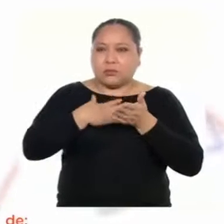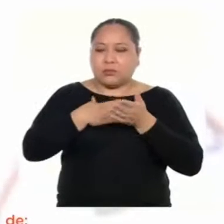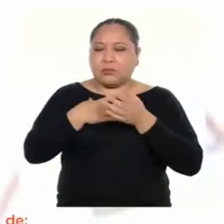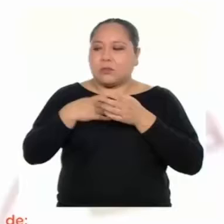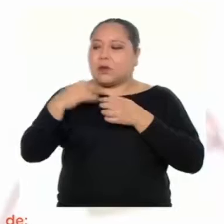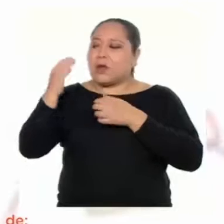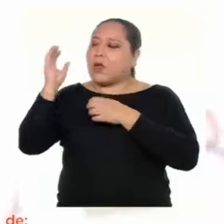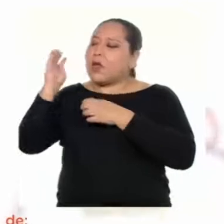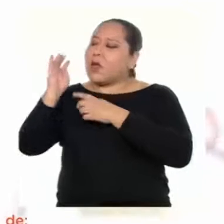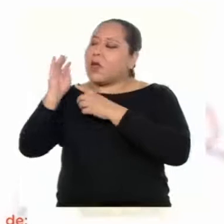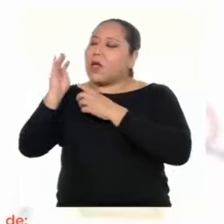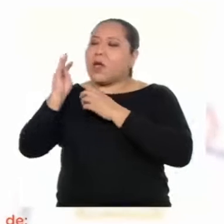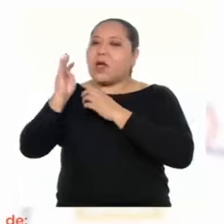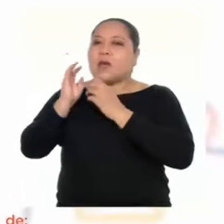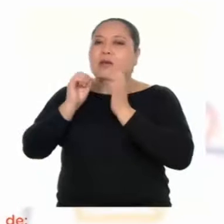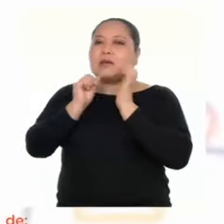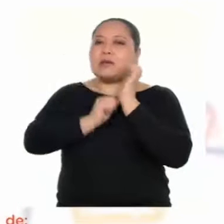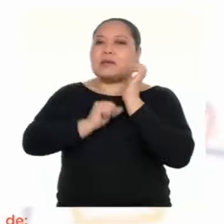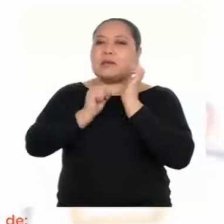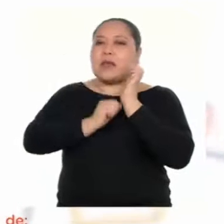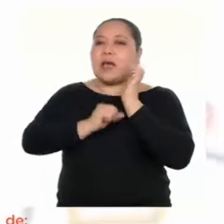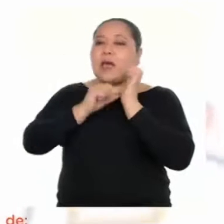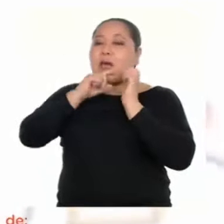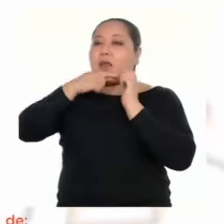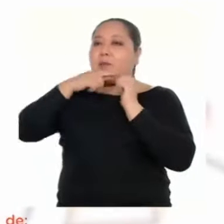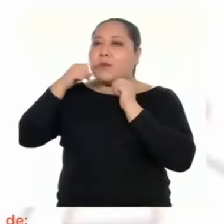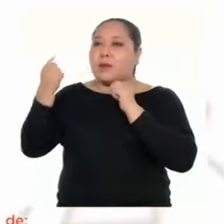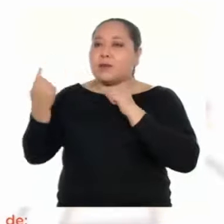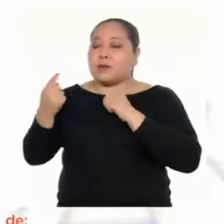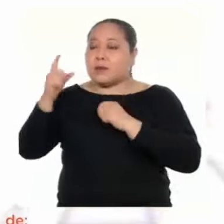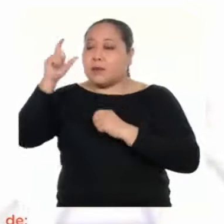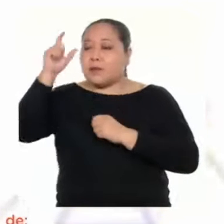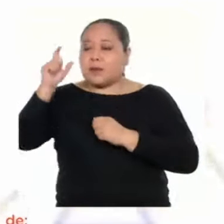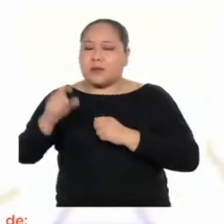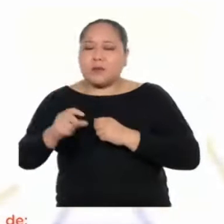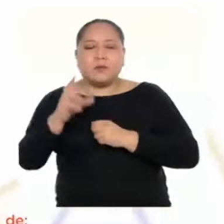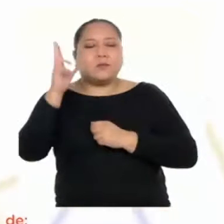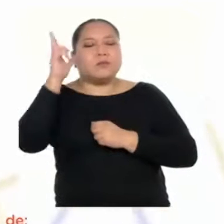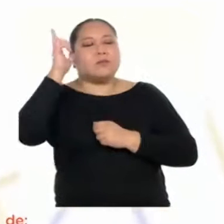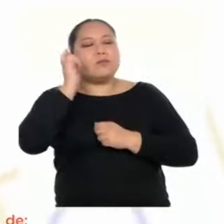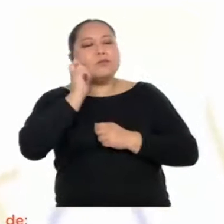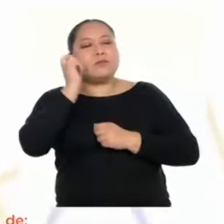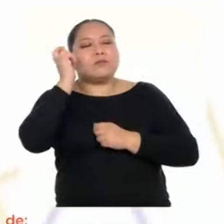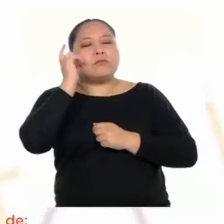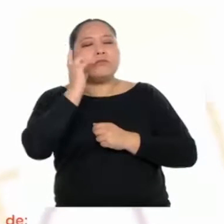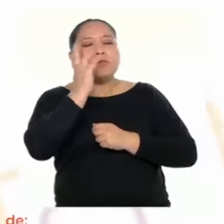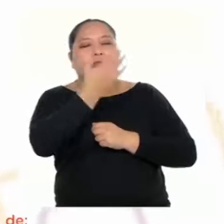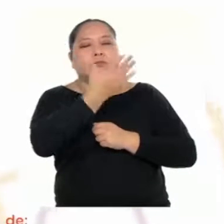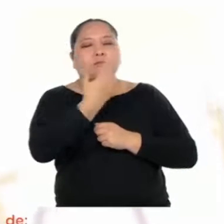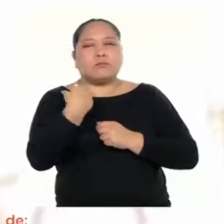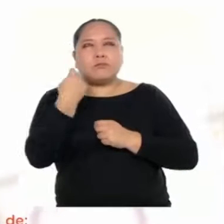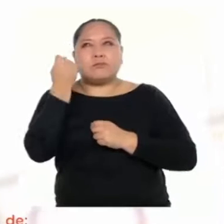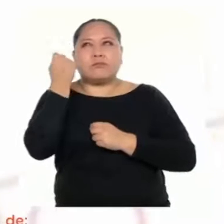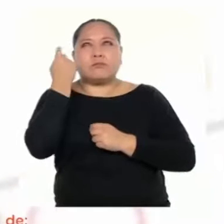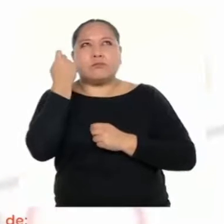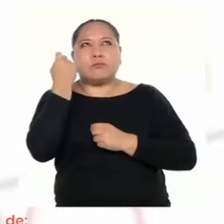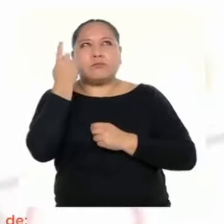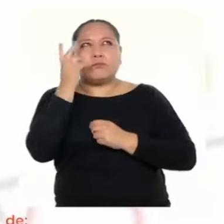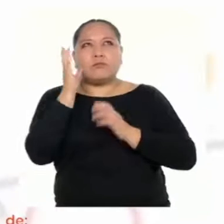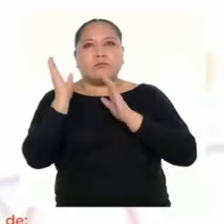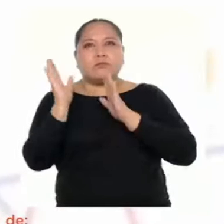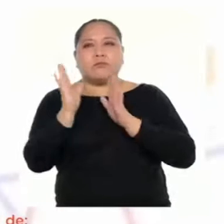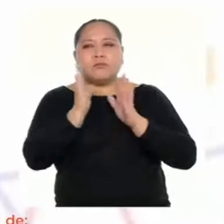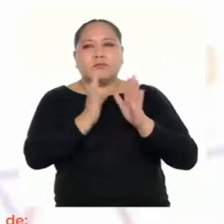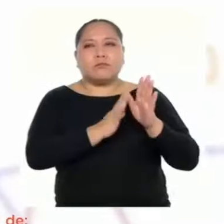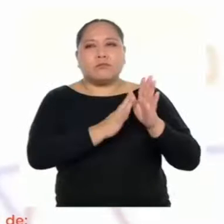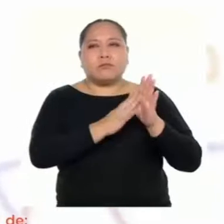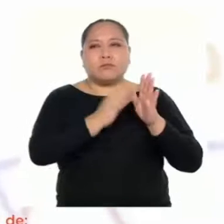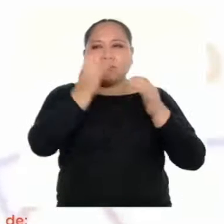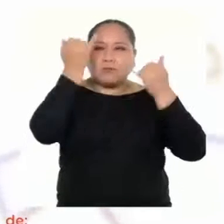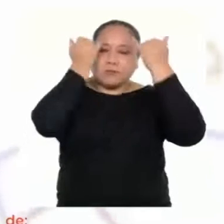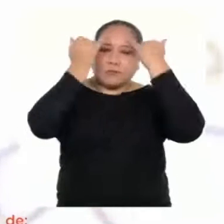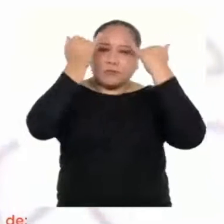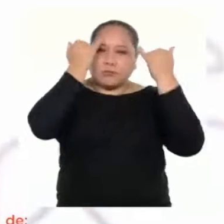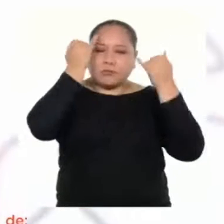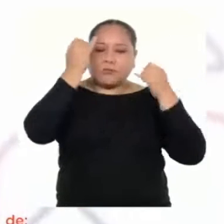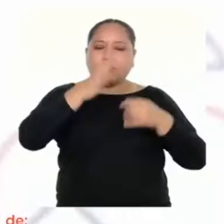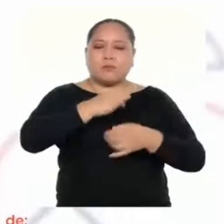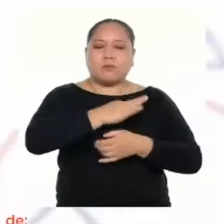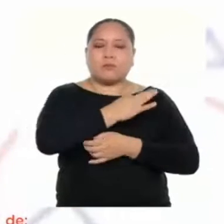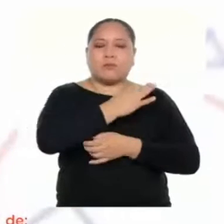y sus hermanas en la religión. Al confesor le correspondía escuchar, descifrar, ordenar los signos